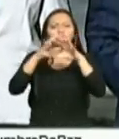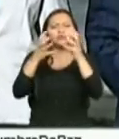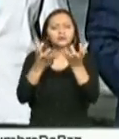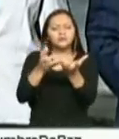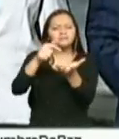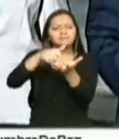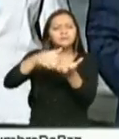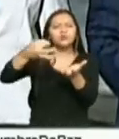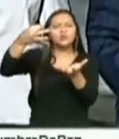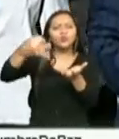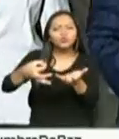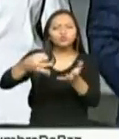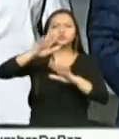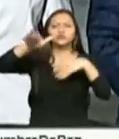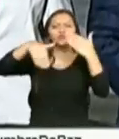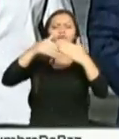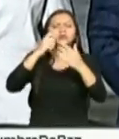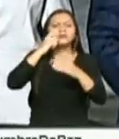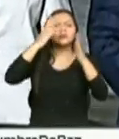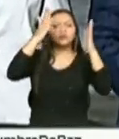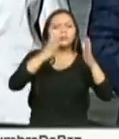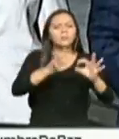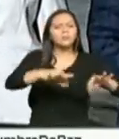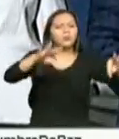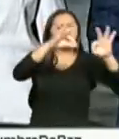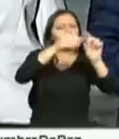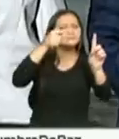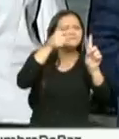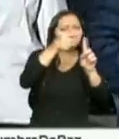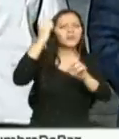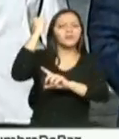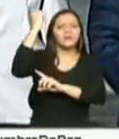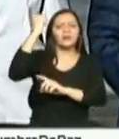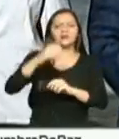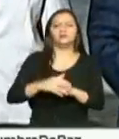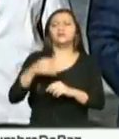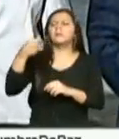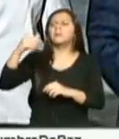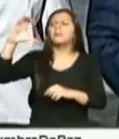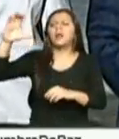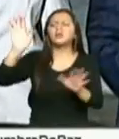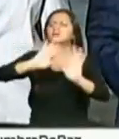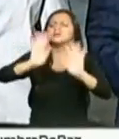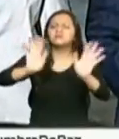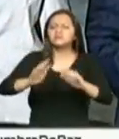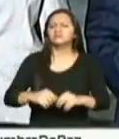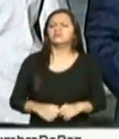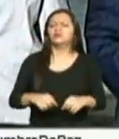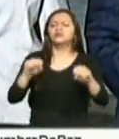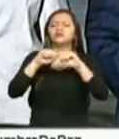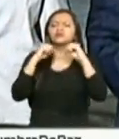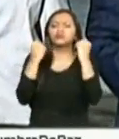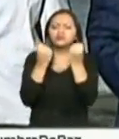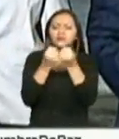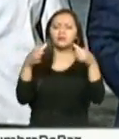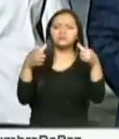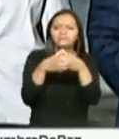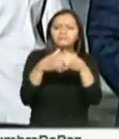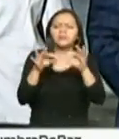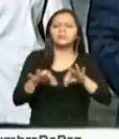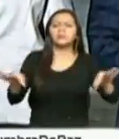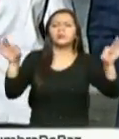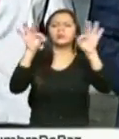justo, donde el ser humano esté sobre el capital, donde las sociedades estén sobre los